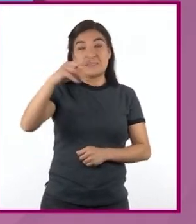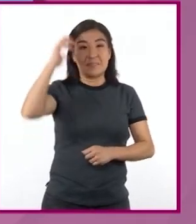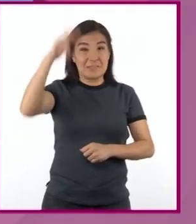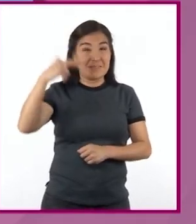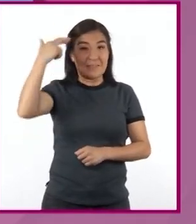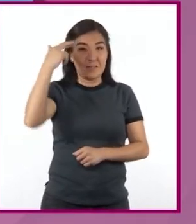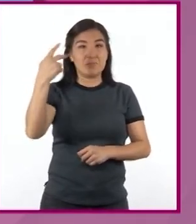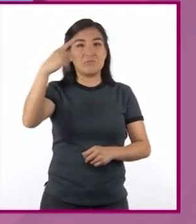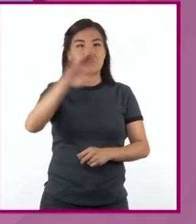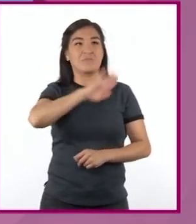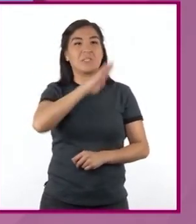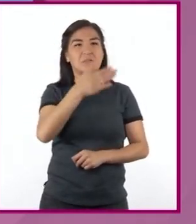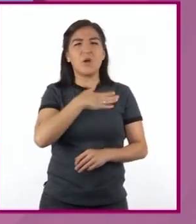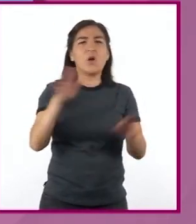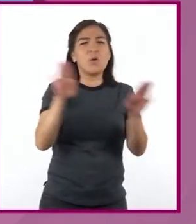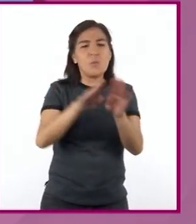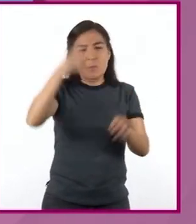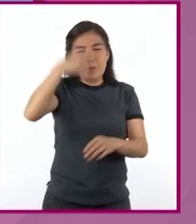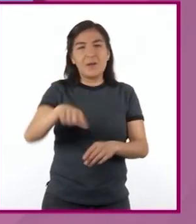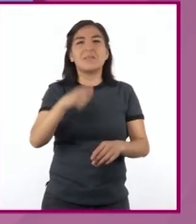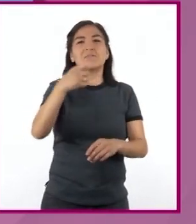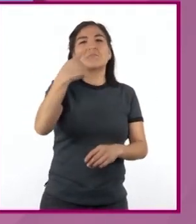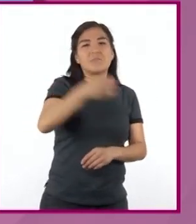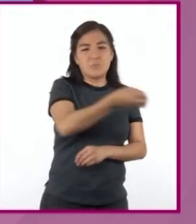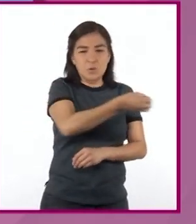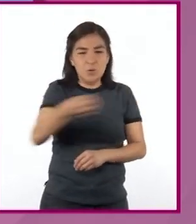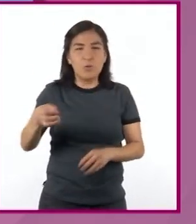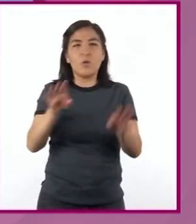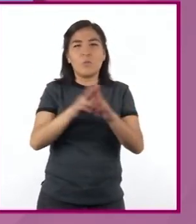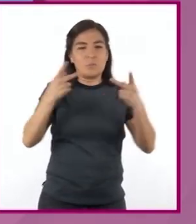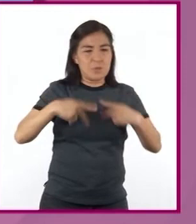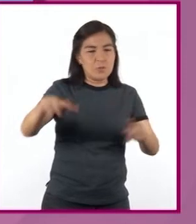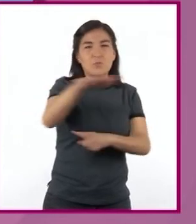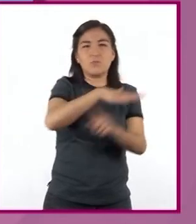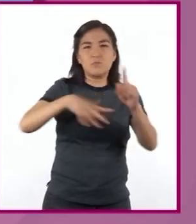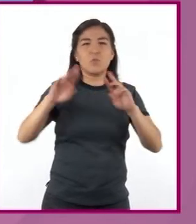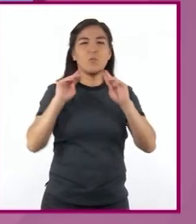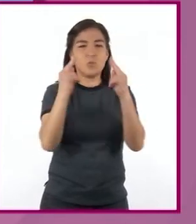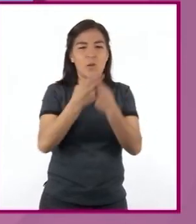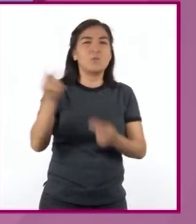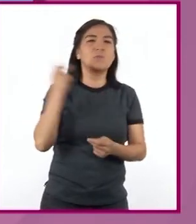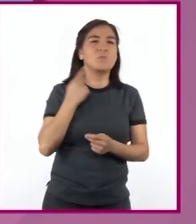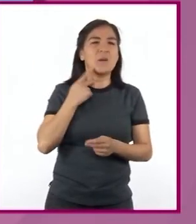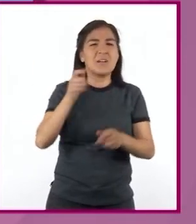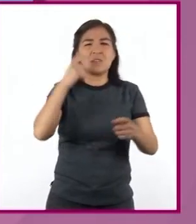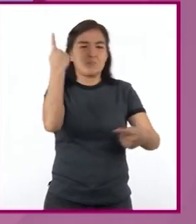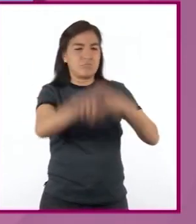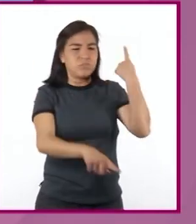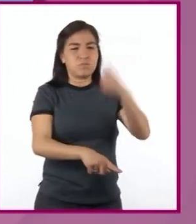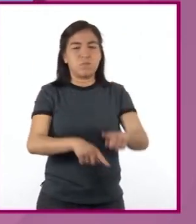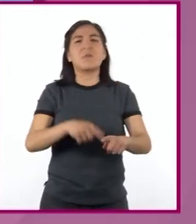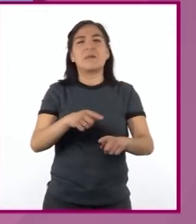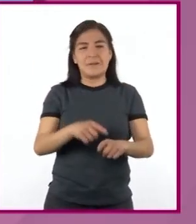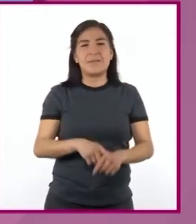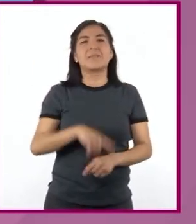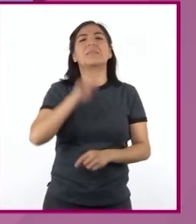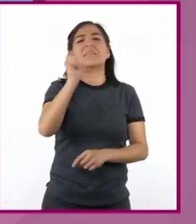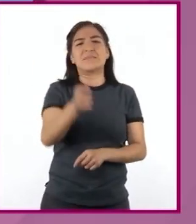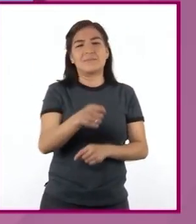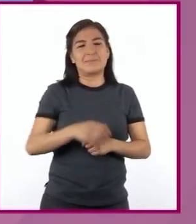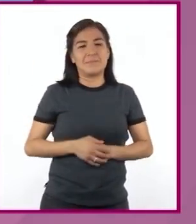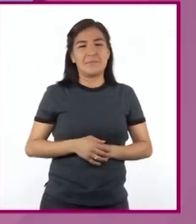de España, para mantener el orden social y la unidad política, persiguieron a los disidentes, es decir,